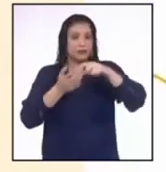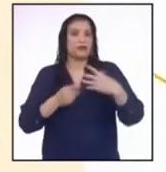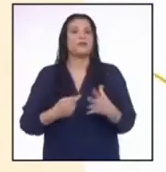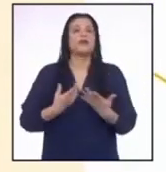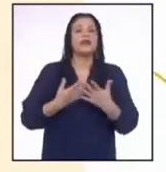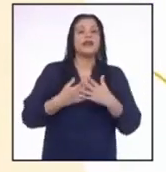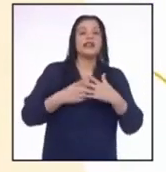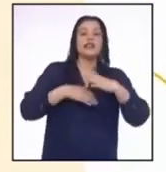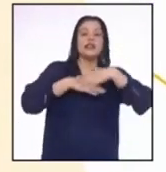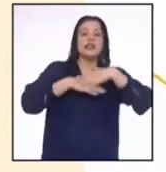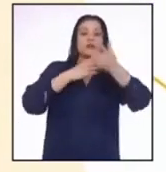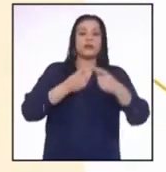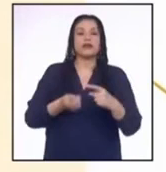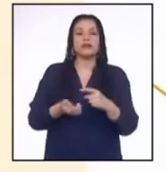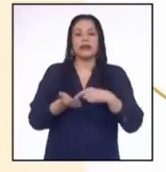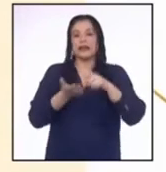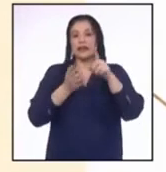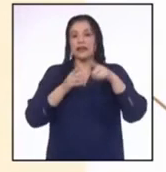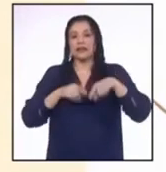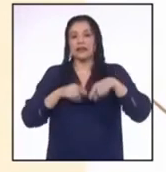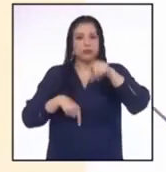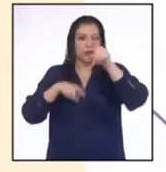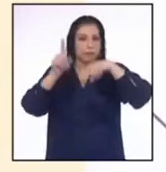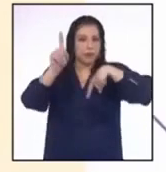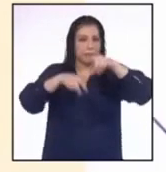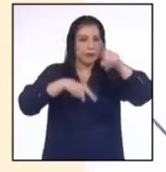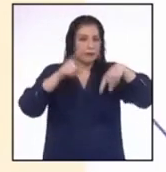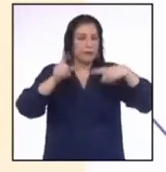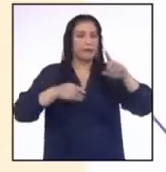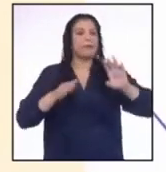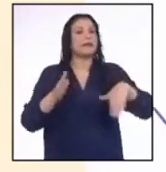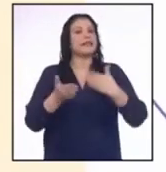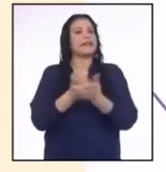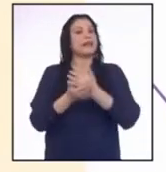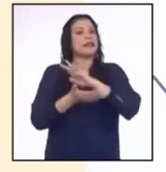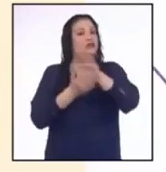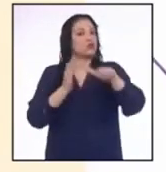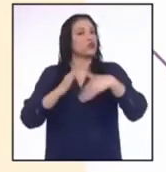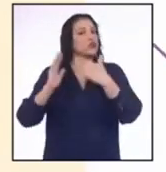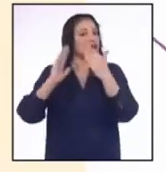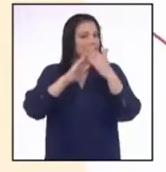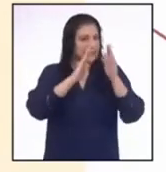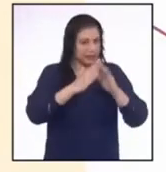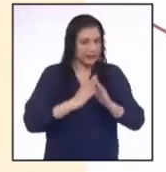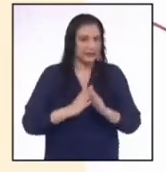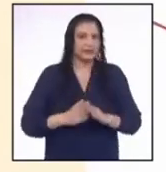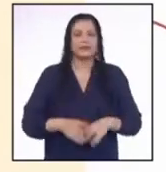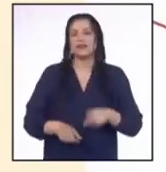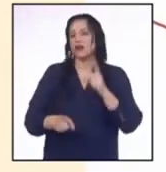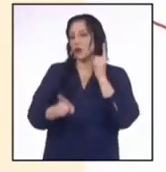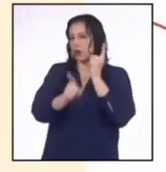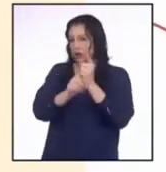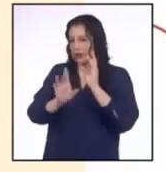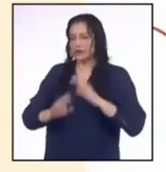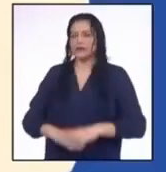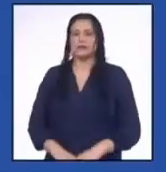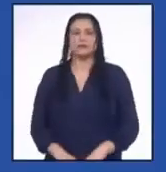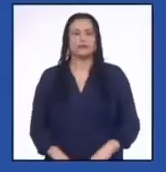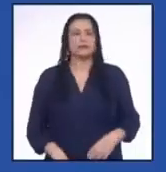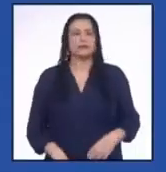las redes de distribución para llegar a todas y todos nosotros. Exacto.